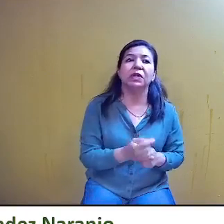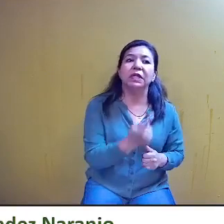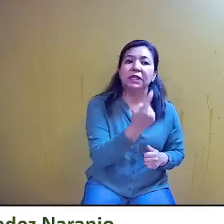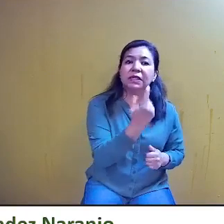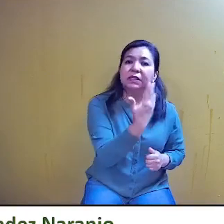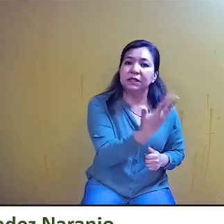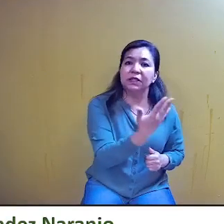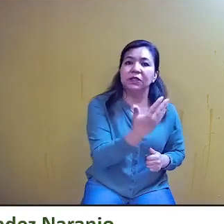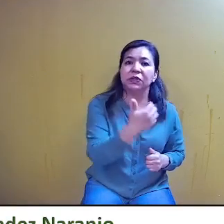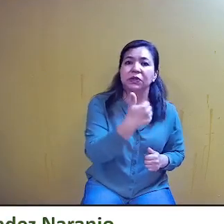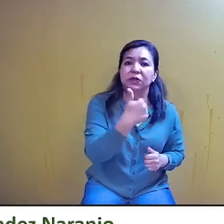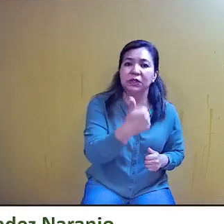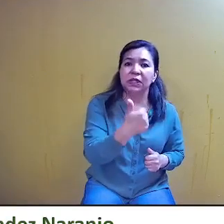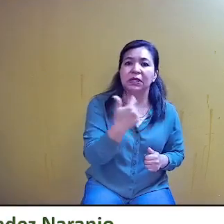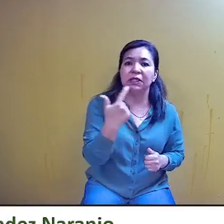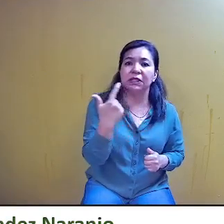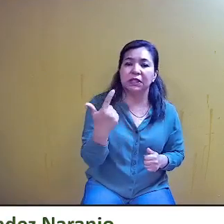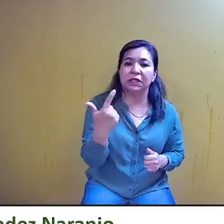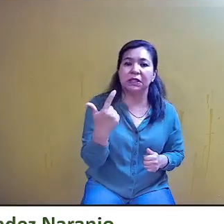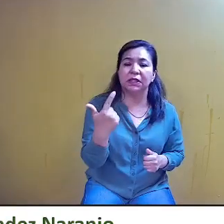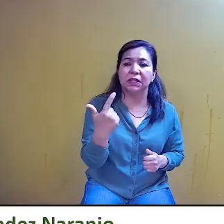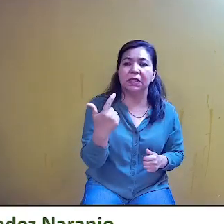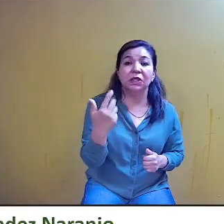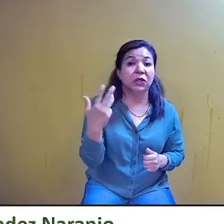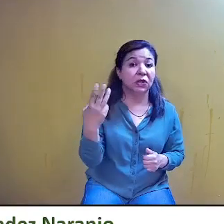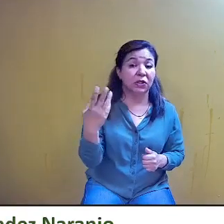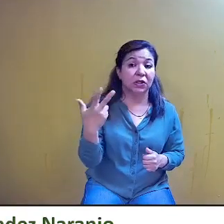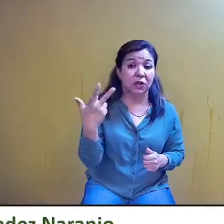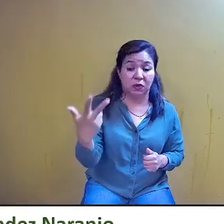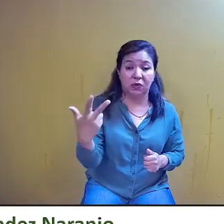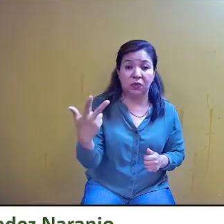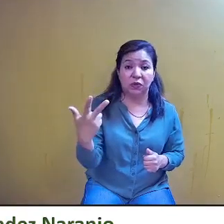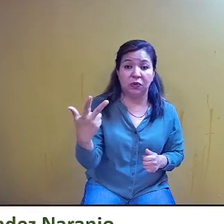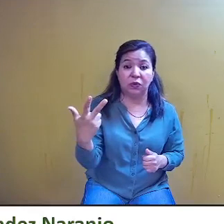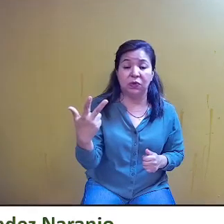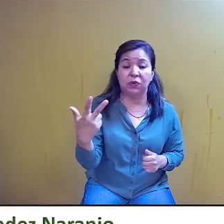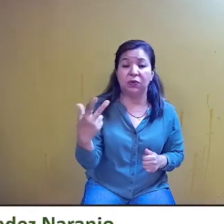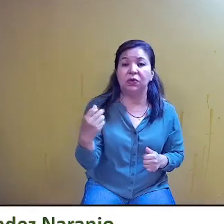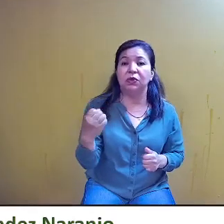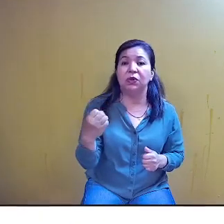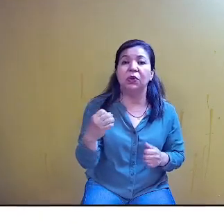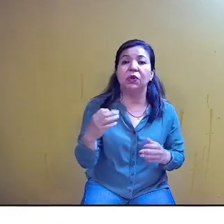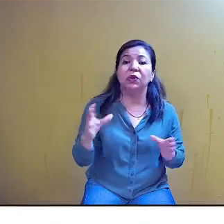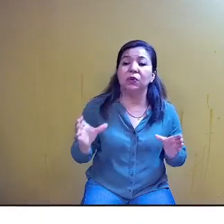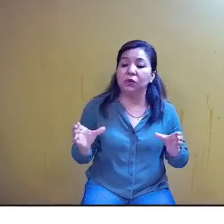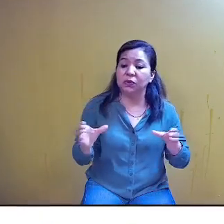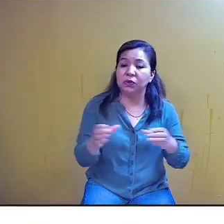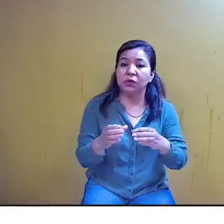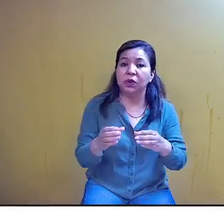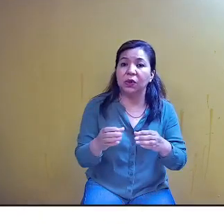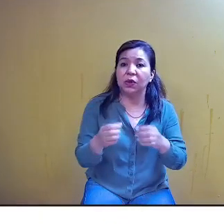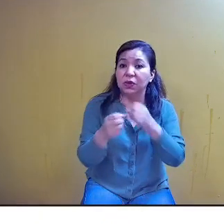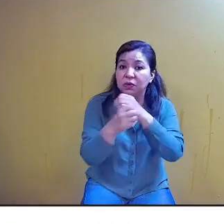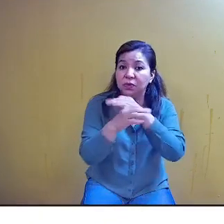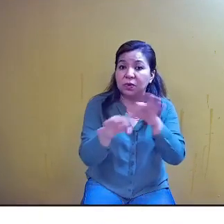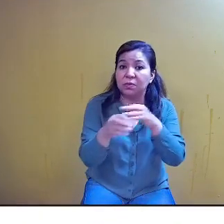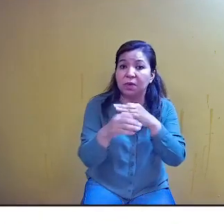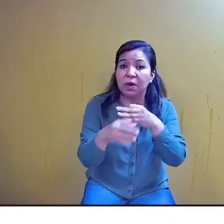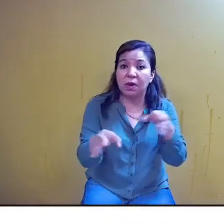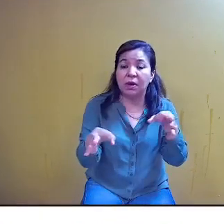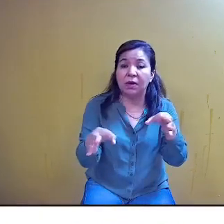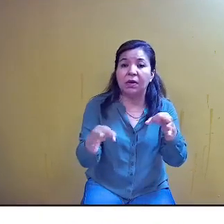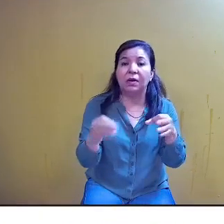8 y 17 de octubre del 2023 difundió en su cuenta de Facebook las reuniones que llevó a cabo en 3 colonias y 2